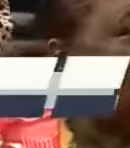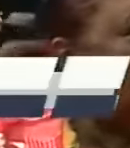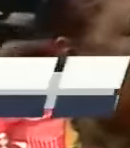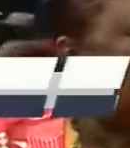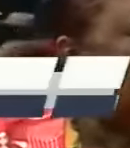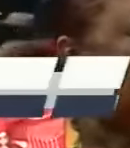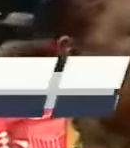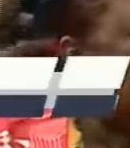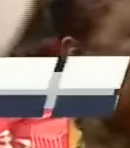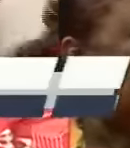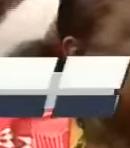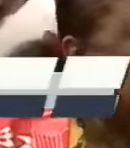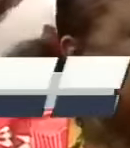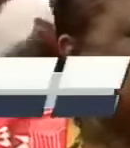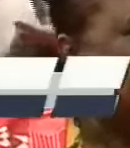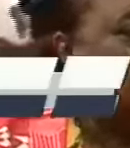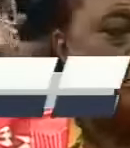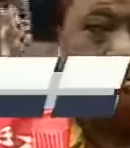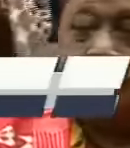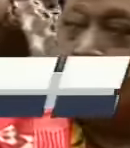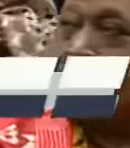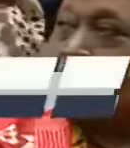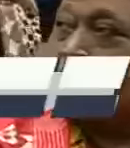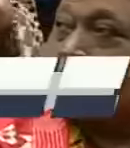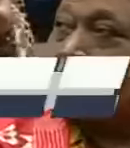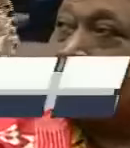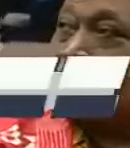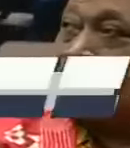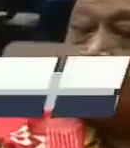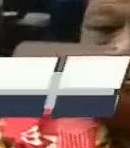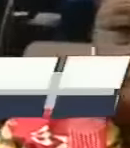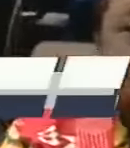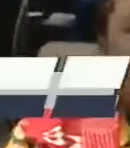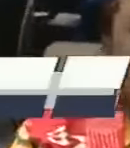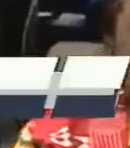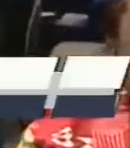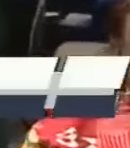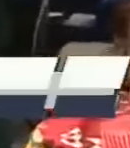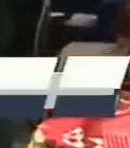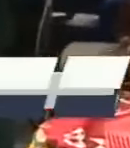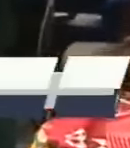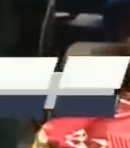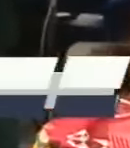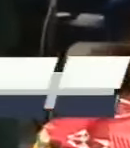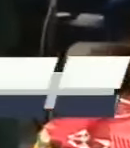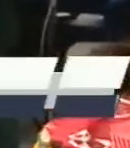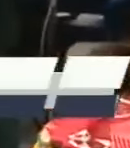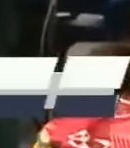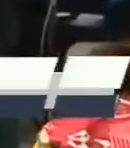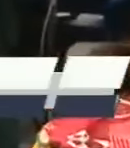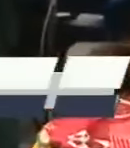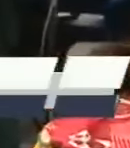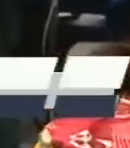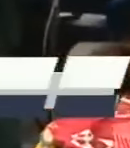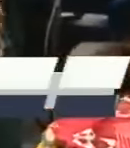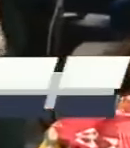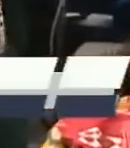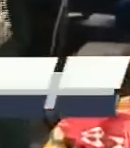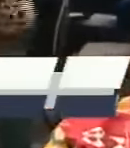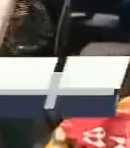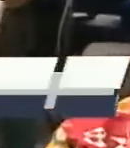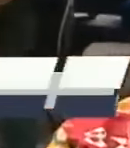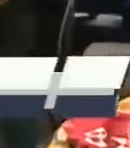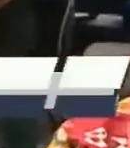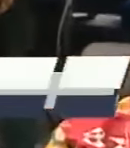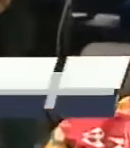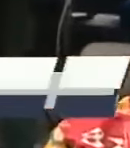una convocatoria de corazón, no es una simple reunión de trabajo. Entonces siempre utilizamos y decimos